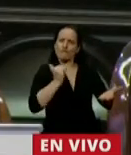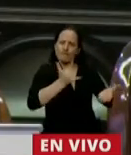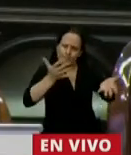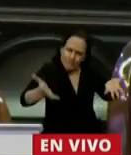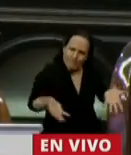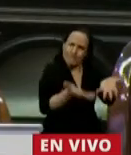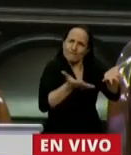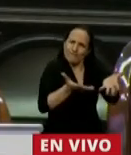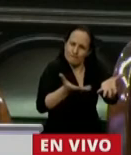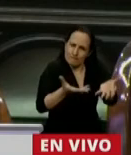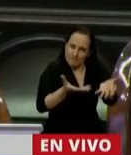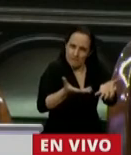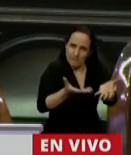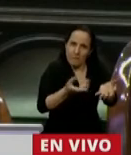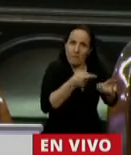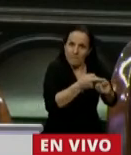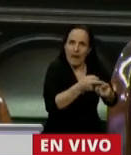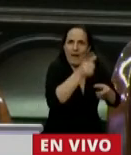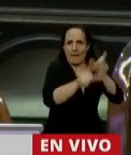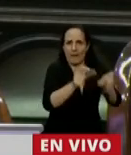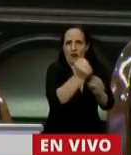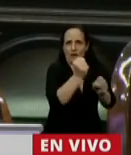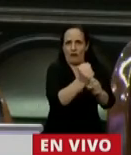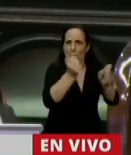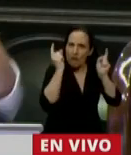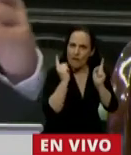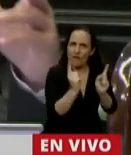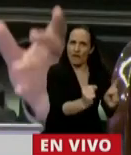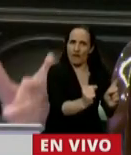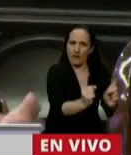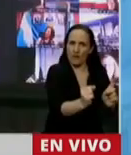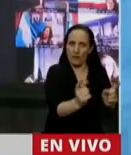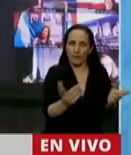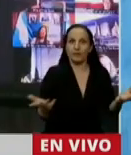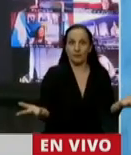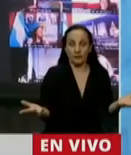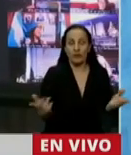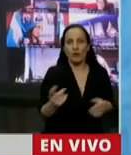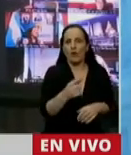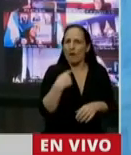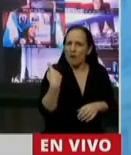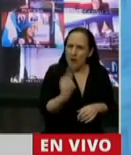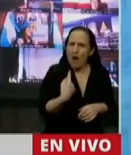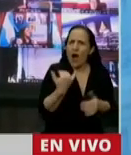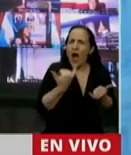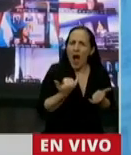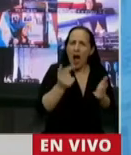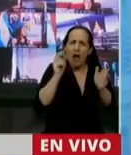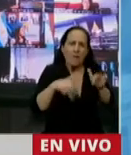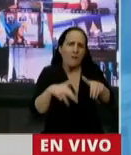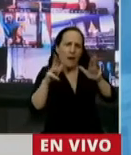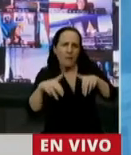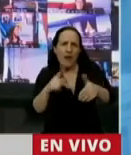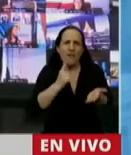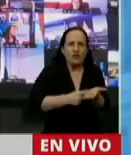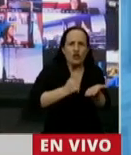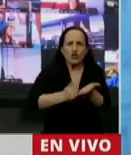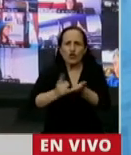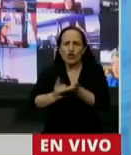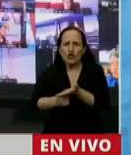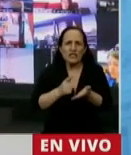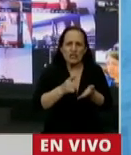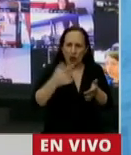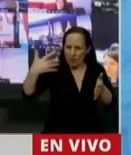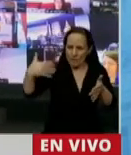¿no?, poder utilizarlo con fines de emprendimientos inmobiliarios o para el avance de la frontera agrícola. Ahora